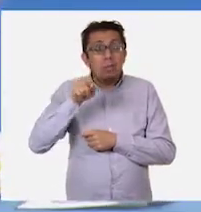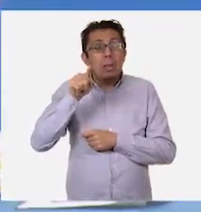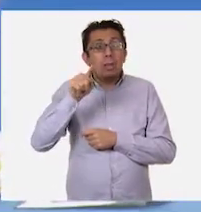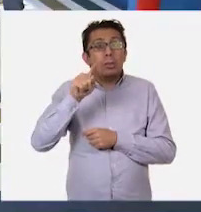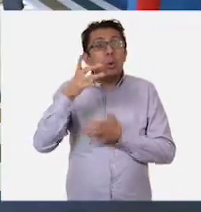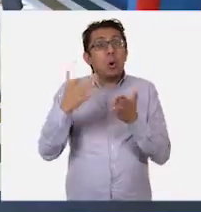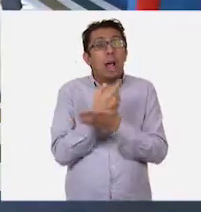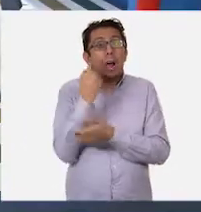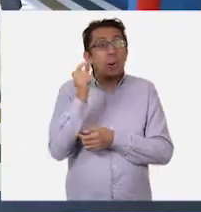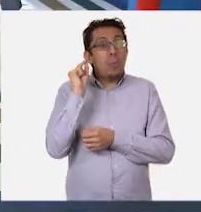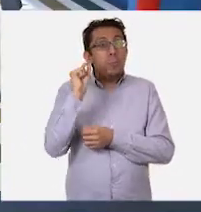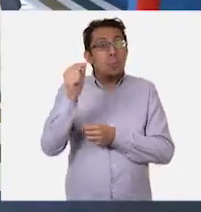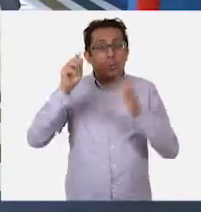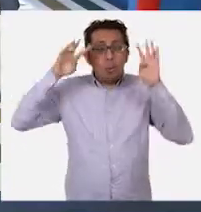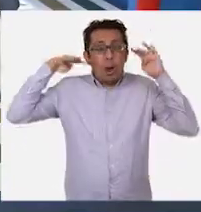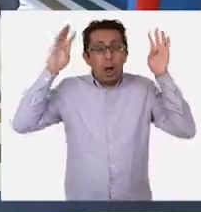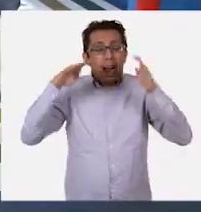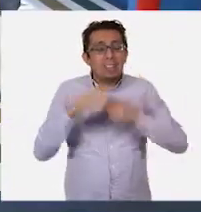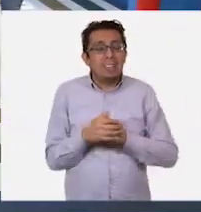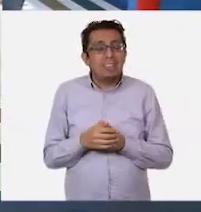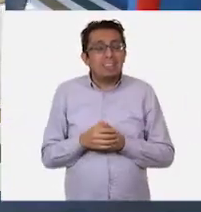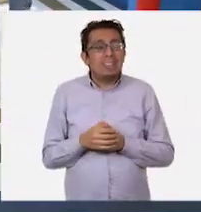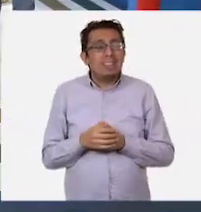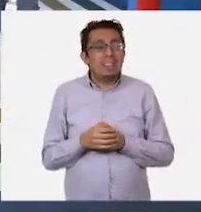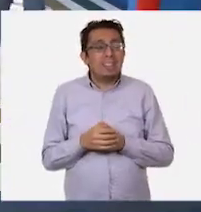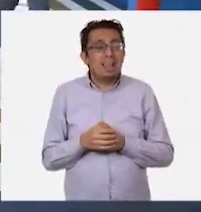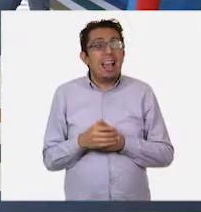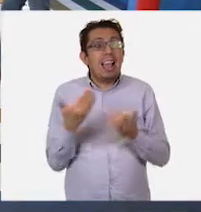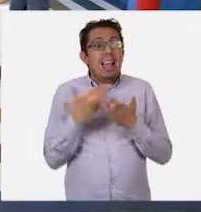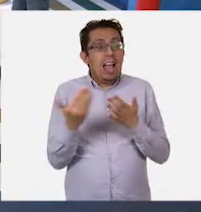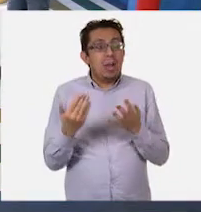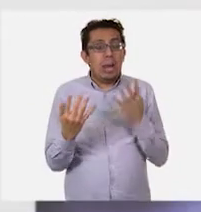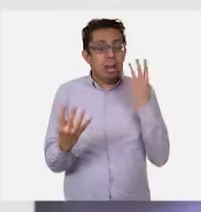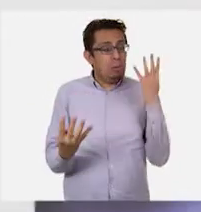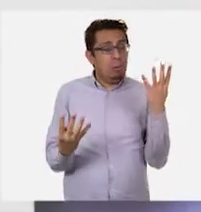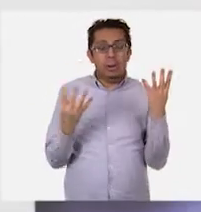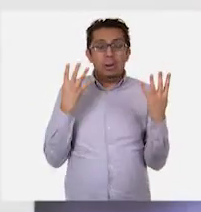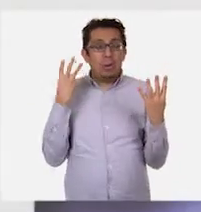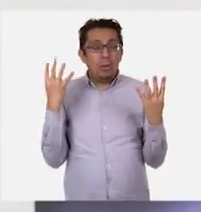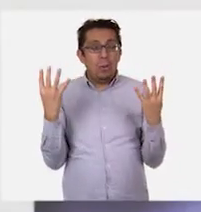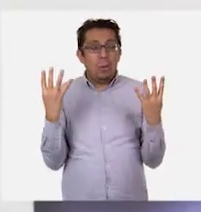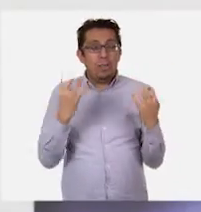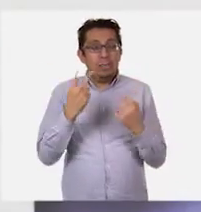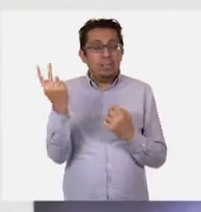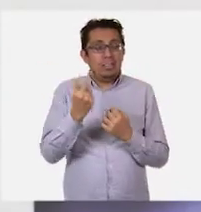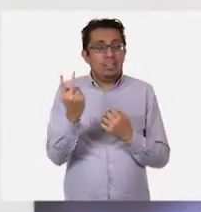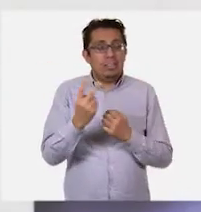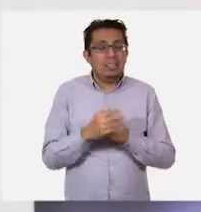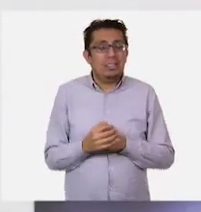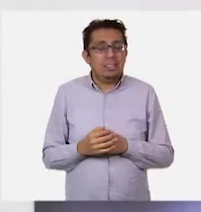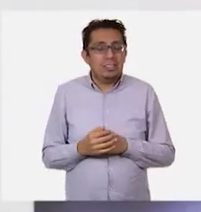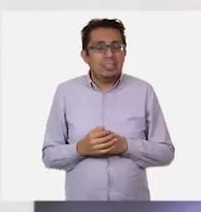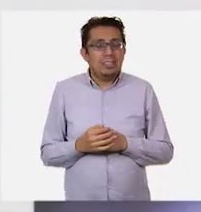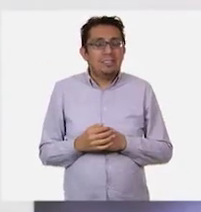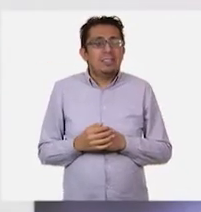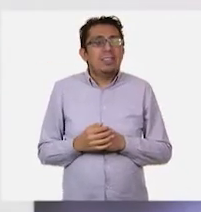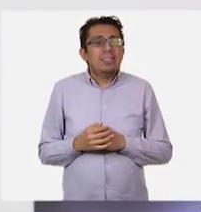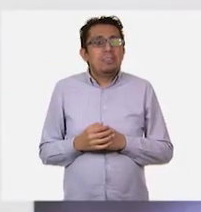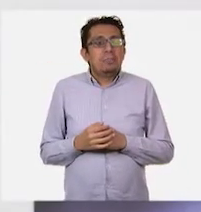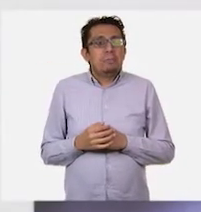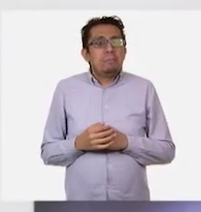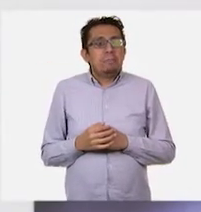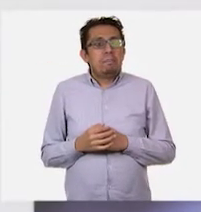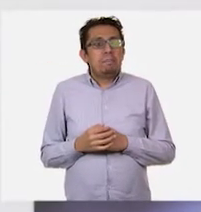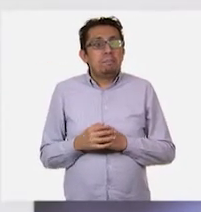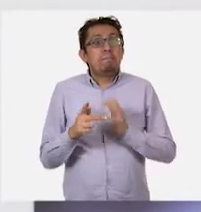punto. Y cambia el marcador. Queda Ajolisto 4 y Juan Carlos 4 puntos. Nuevamente estamos